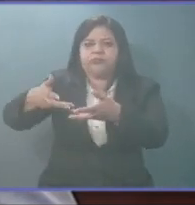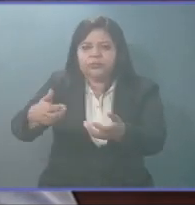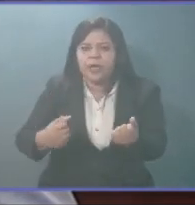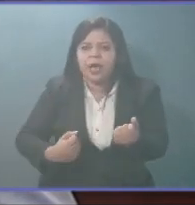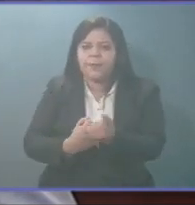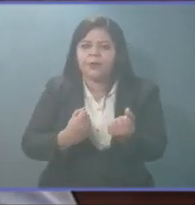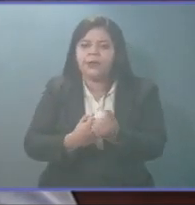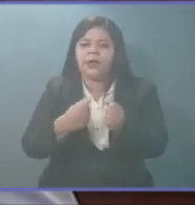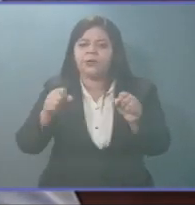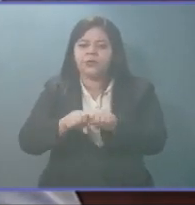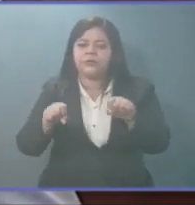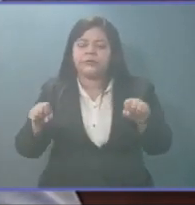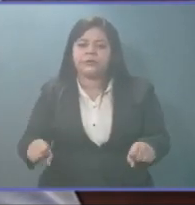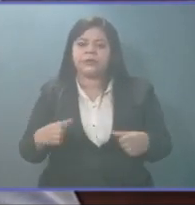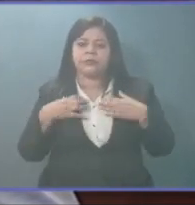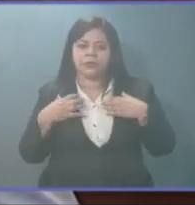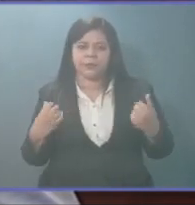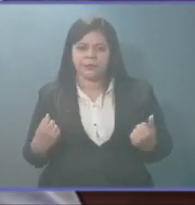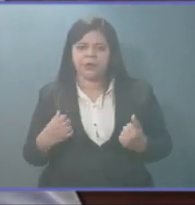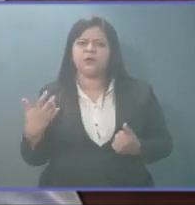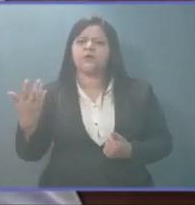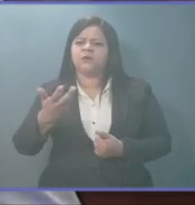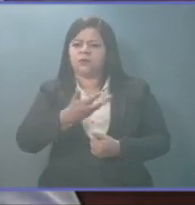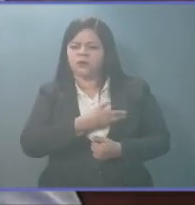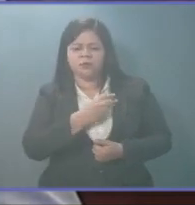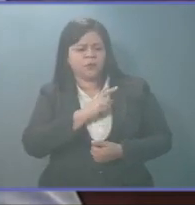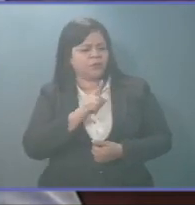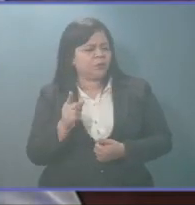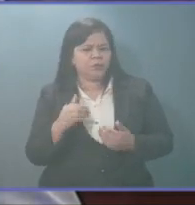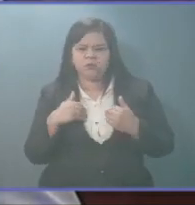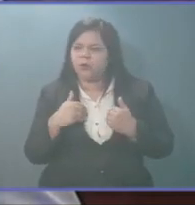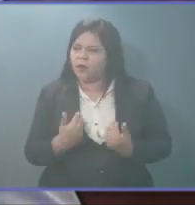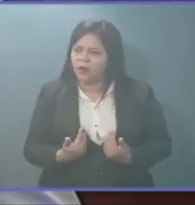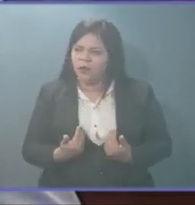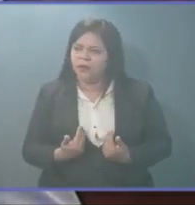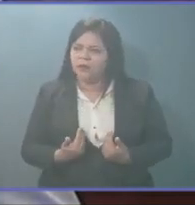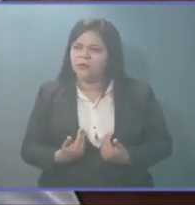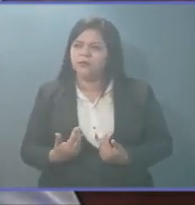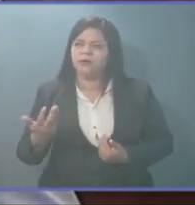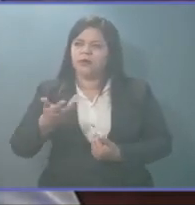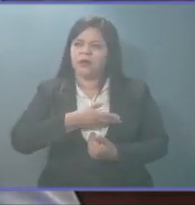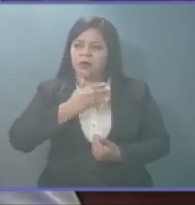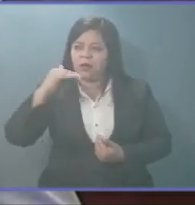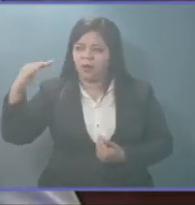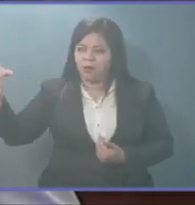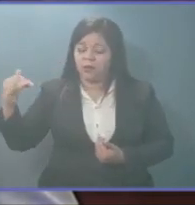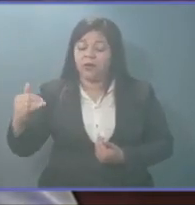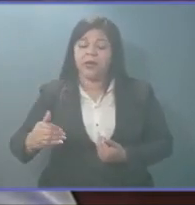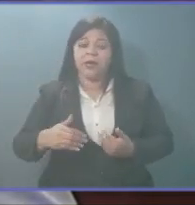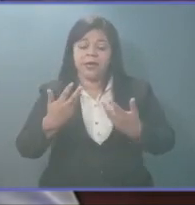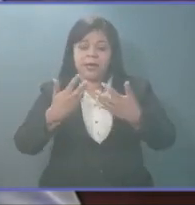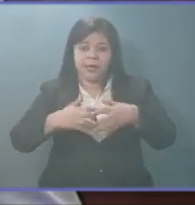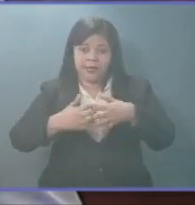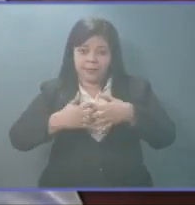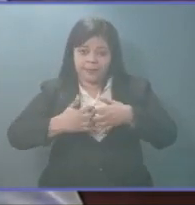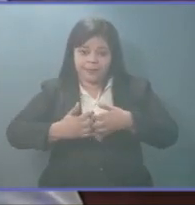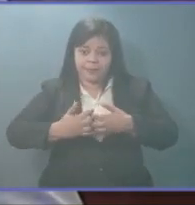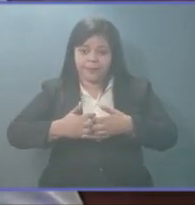al sistema de salud y no nos cansamos de dignificar a nuestro país. La imprenta nacional